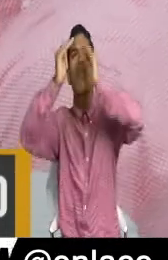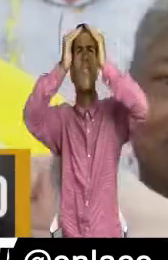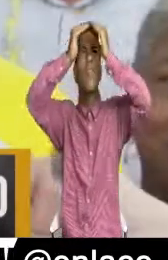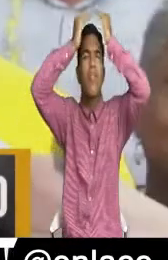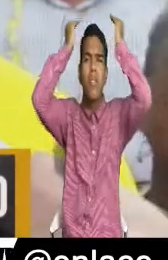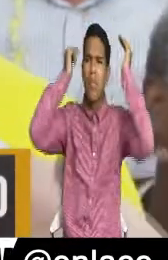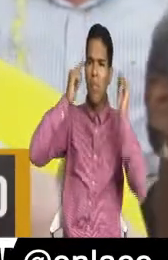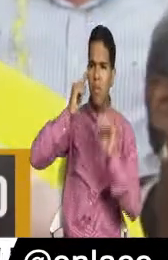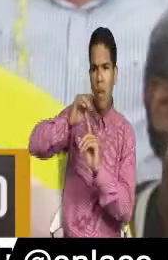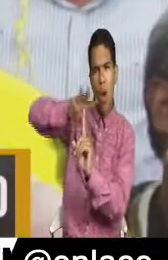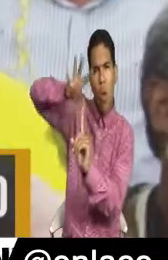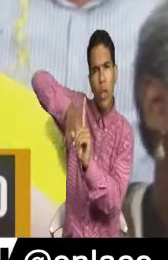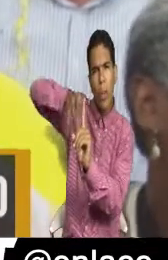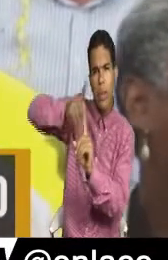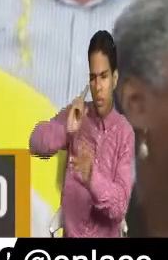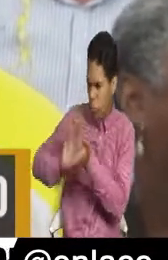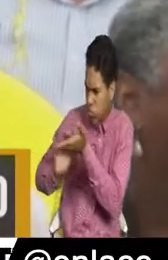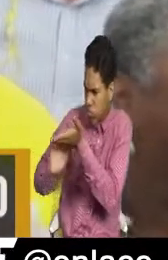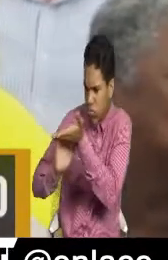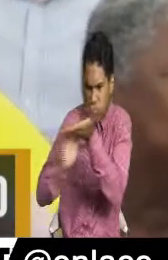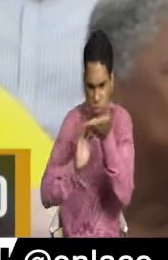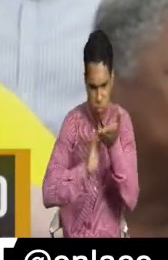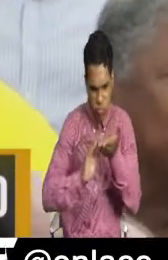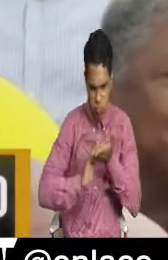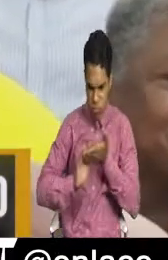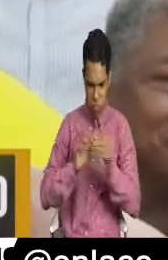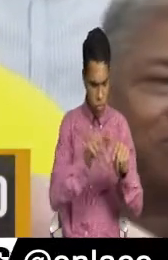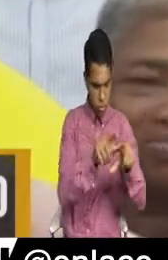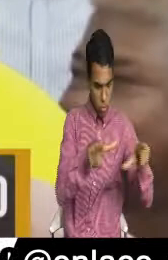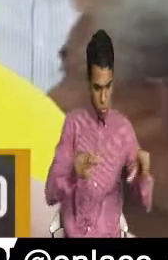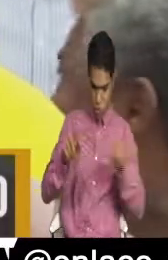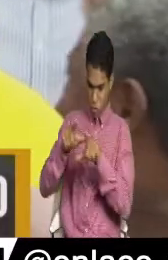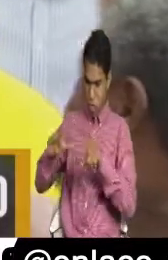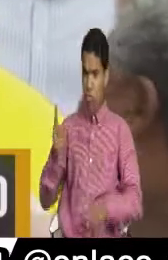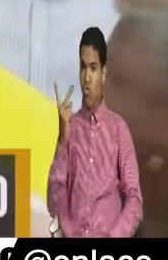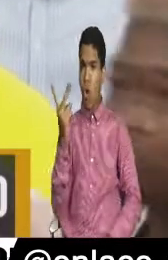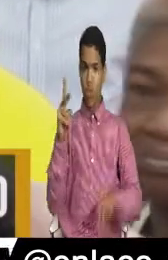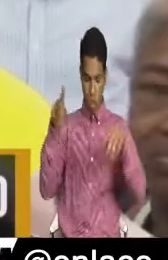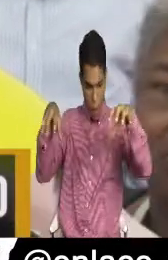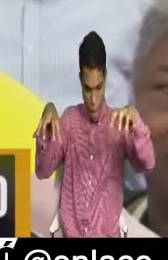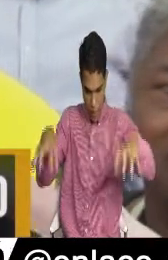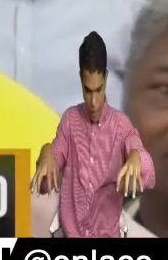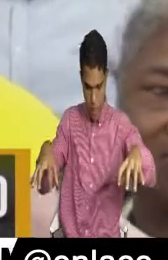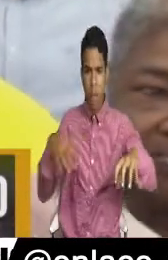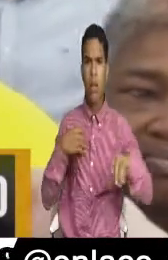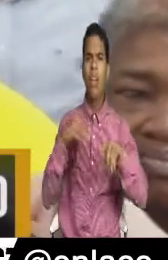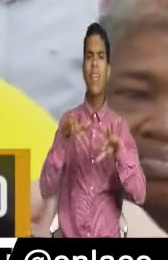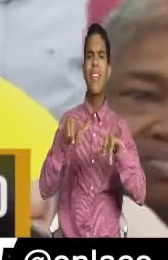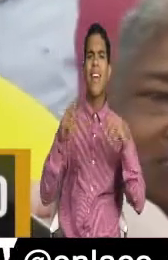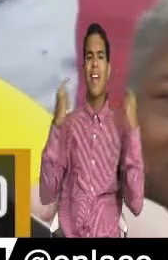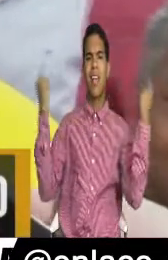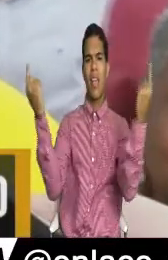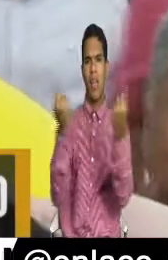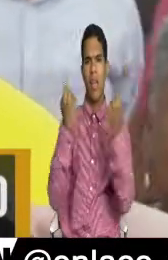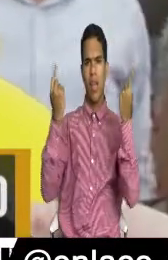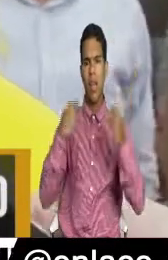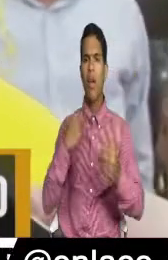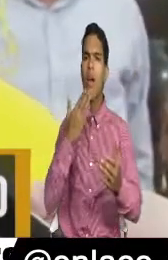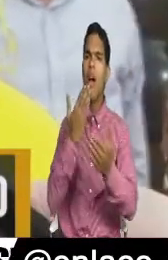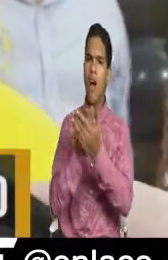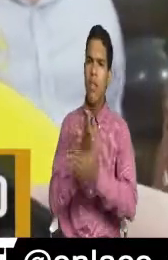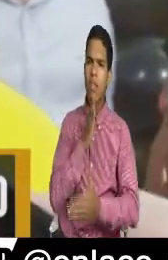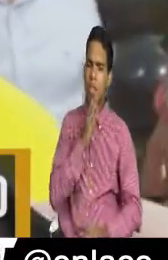4 meses. A un trabajo que se articuló desde la Secretaría General gracias al trabajo de nuestros